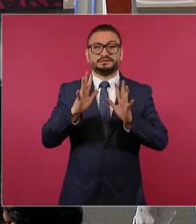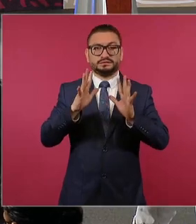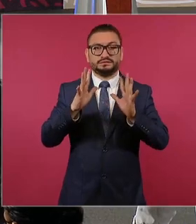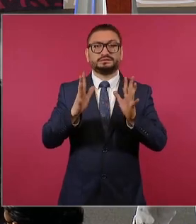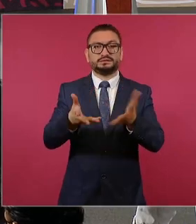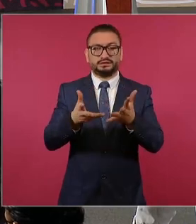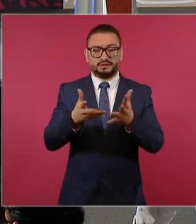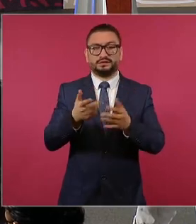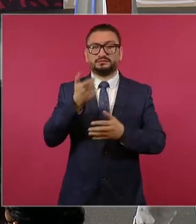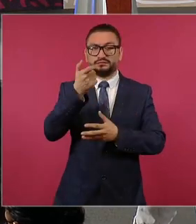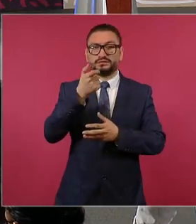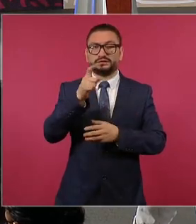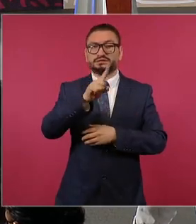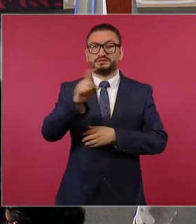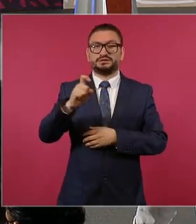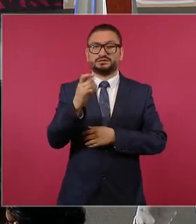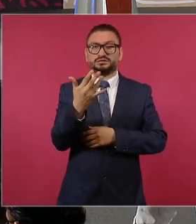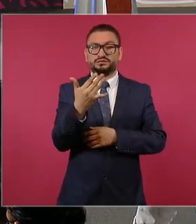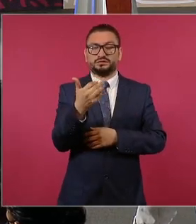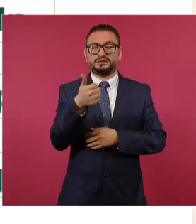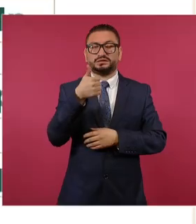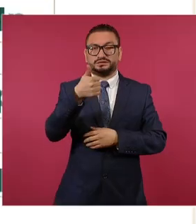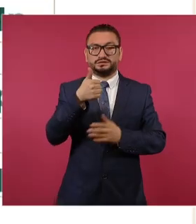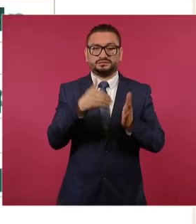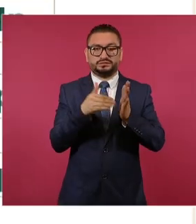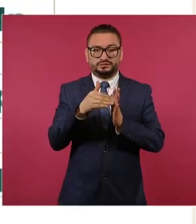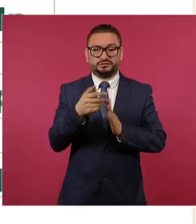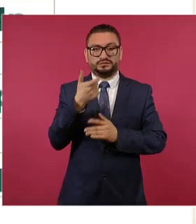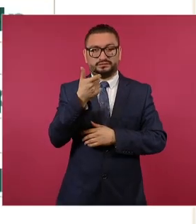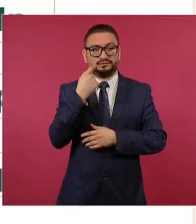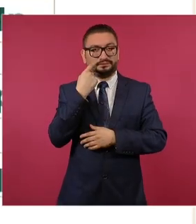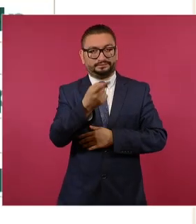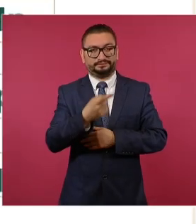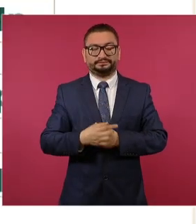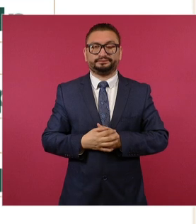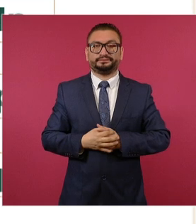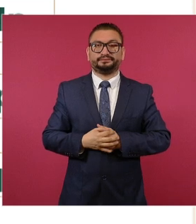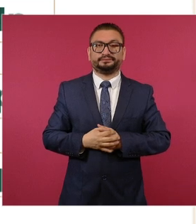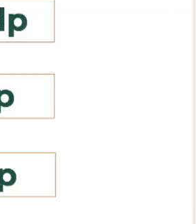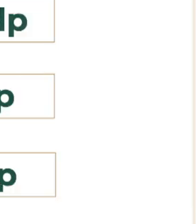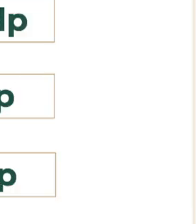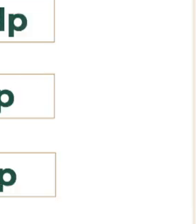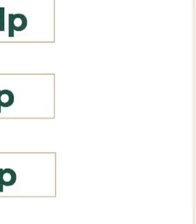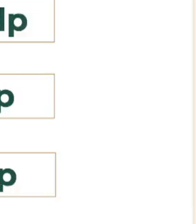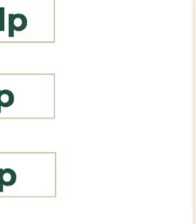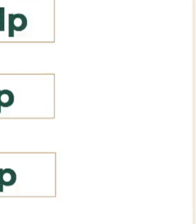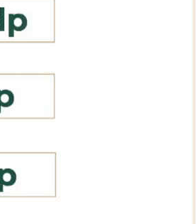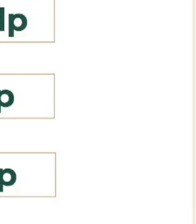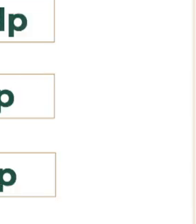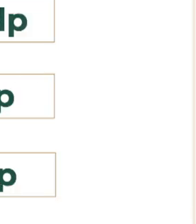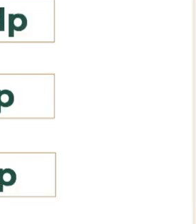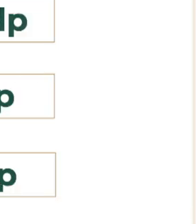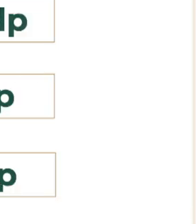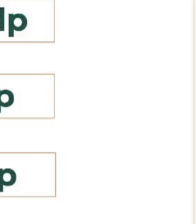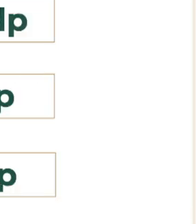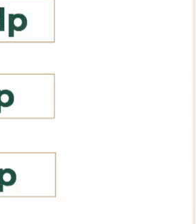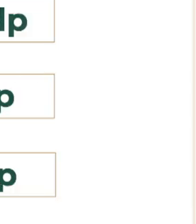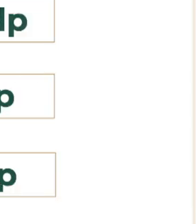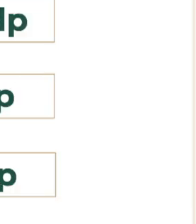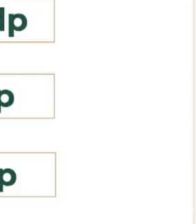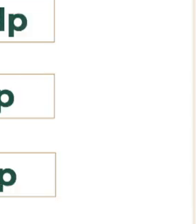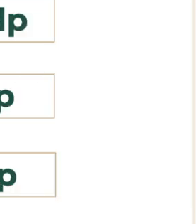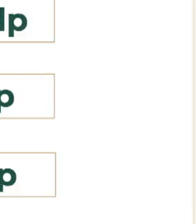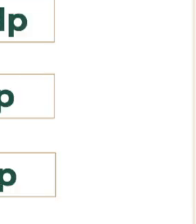un monto de 156 millones de pesos que se han dispuesto de diferentes maneras.